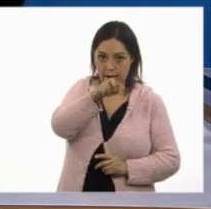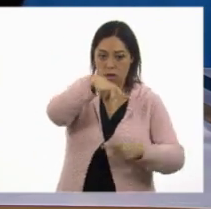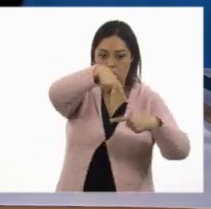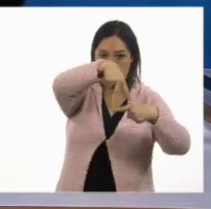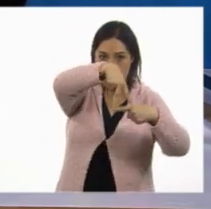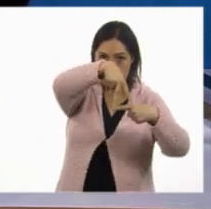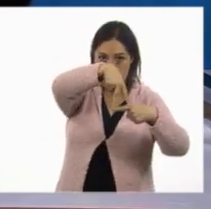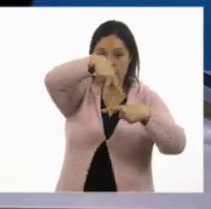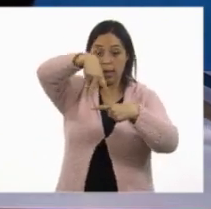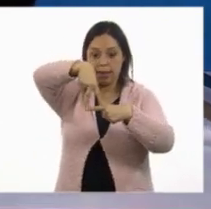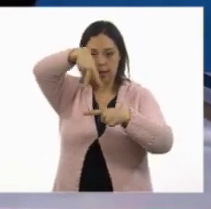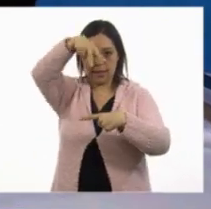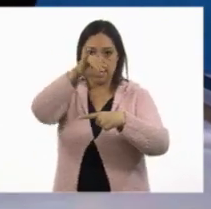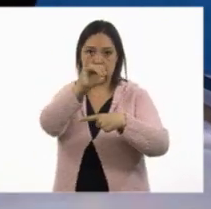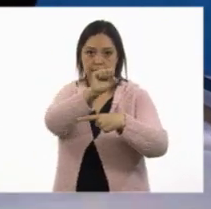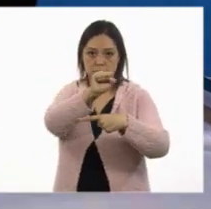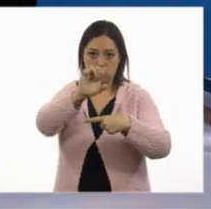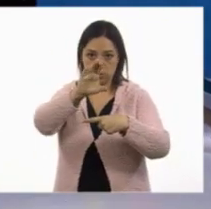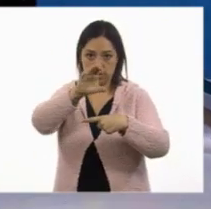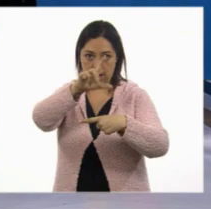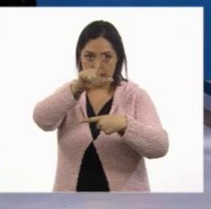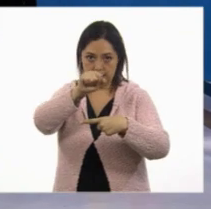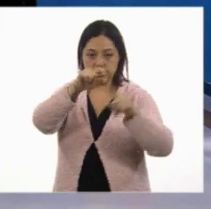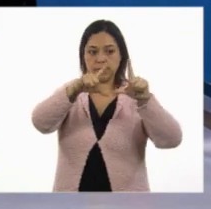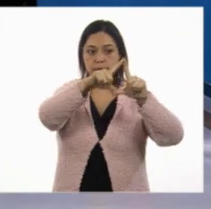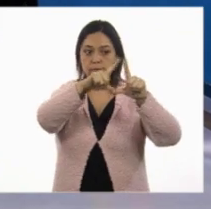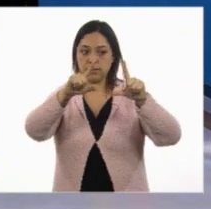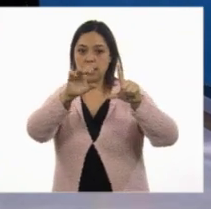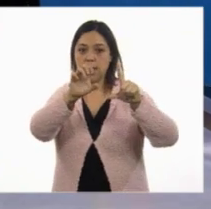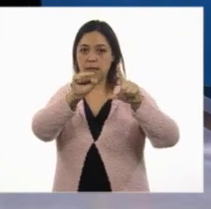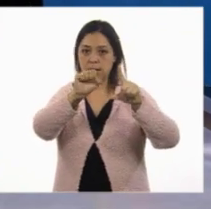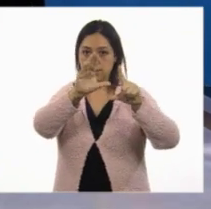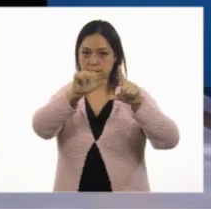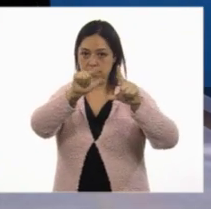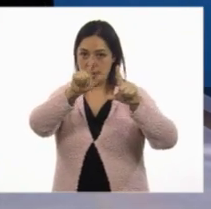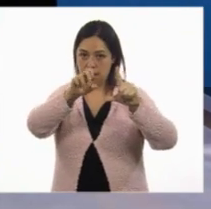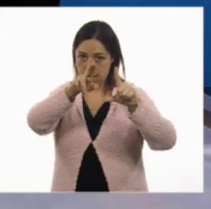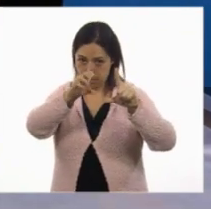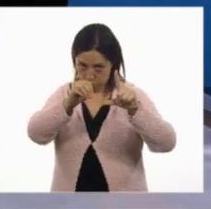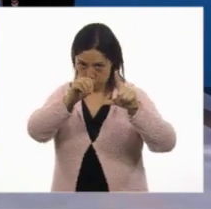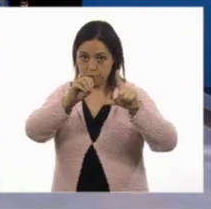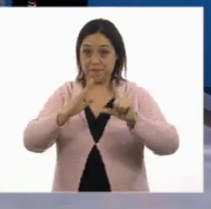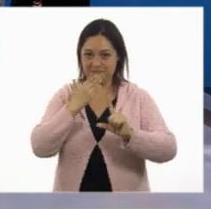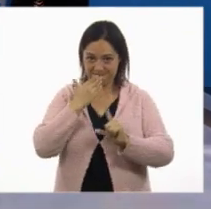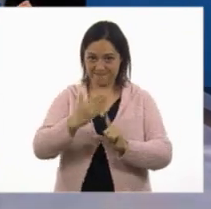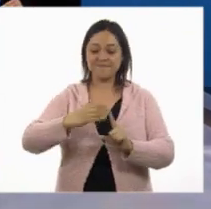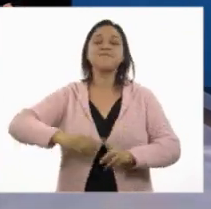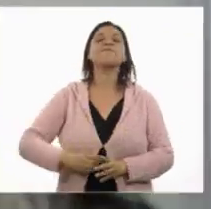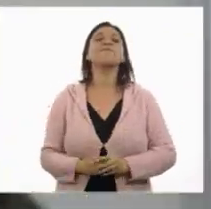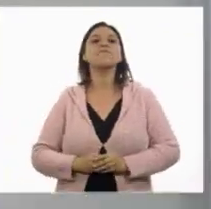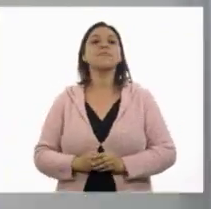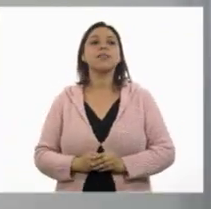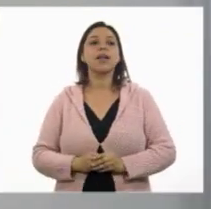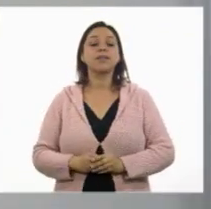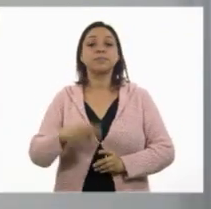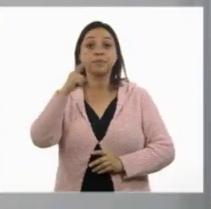isósceles y triángulo escaleno. Vamos a ponerlo así. Muy bien. En el pizarrón